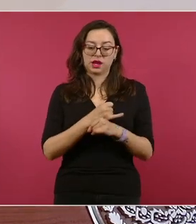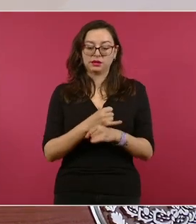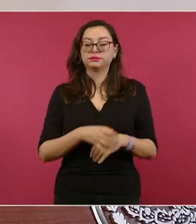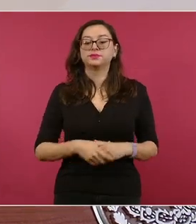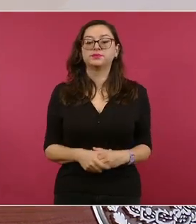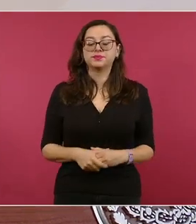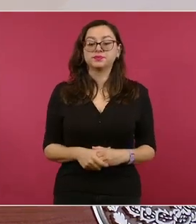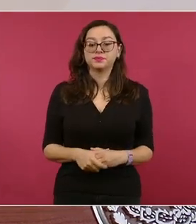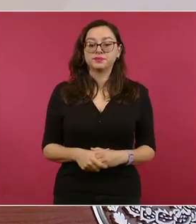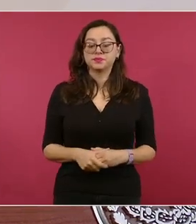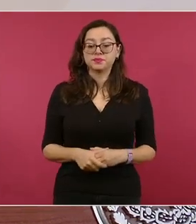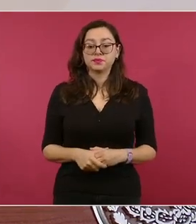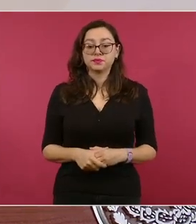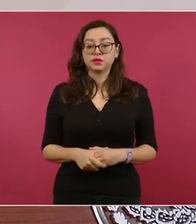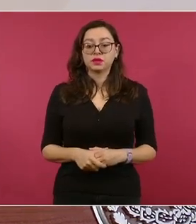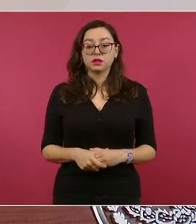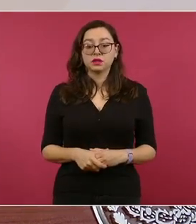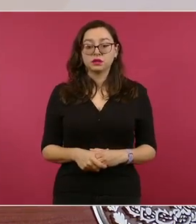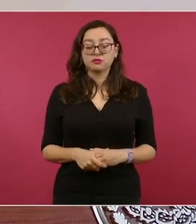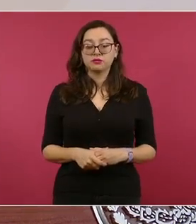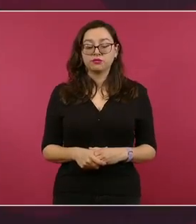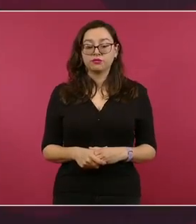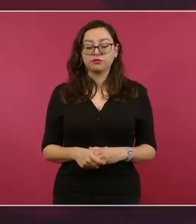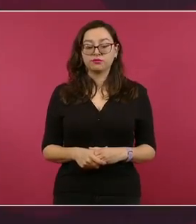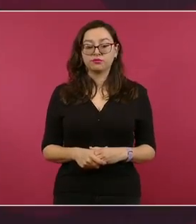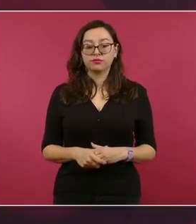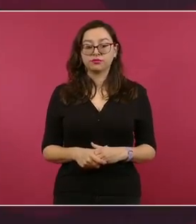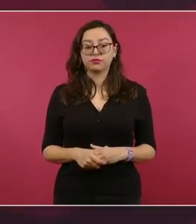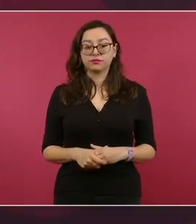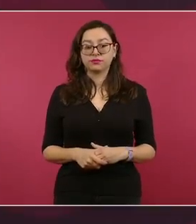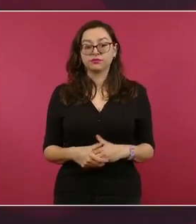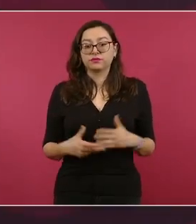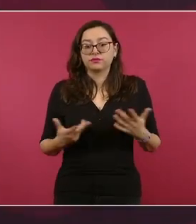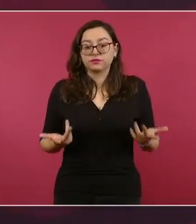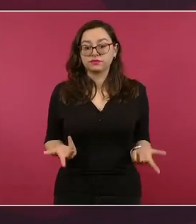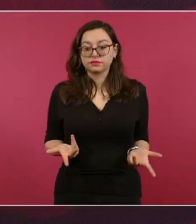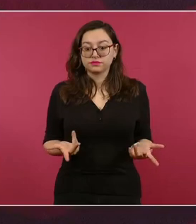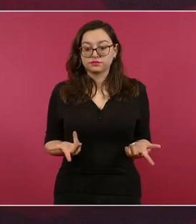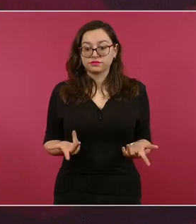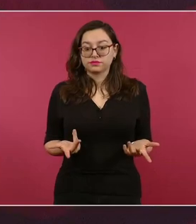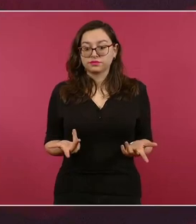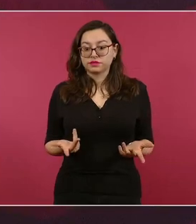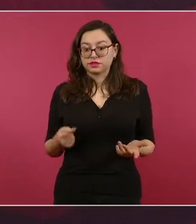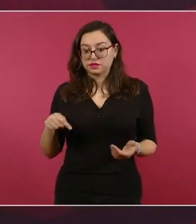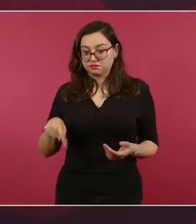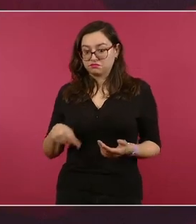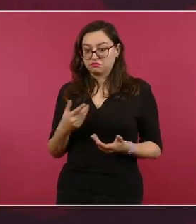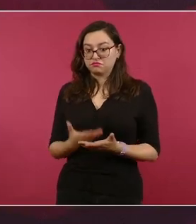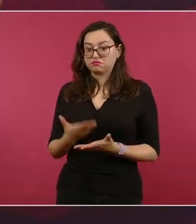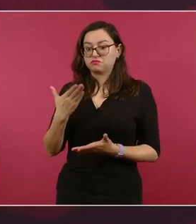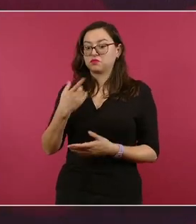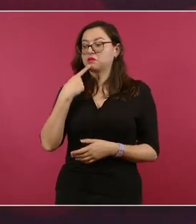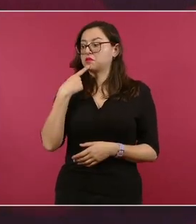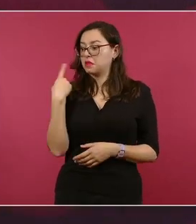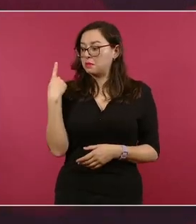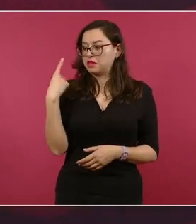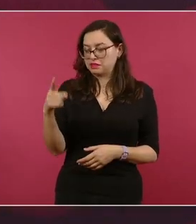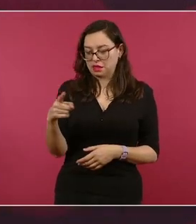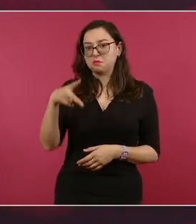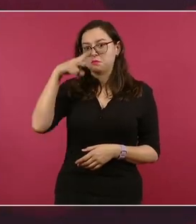que se explique cómo pueden acompañar otros países de manera